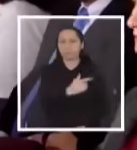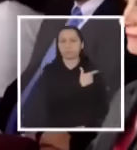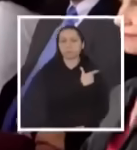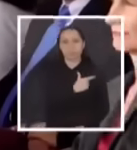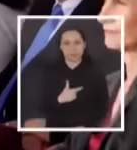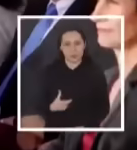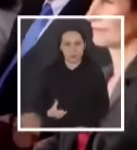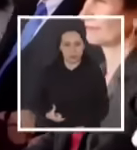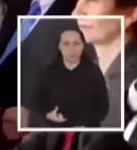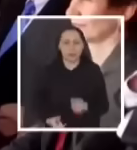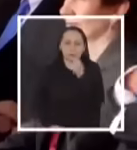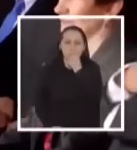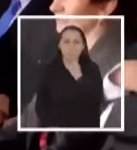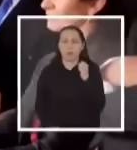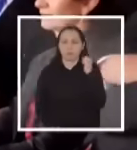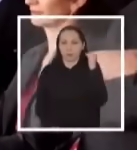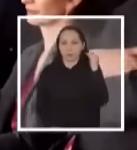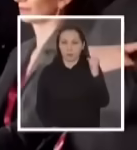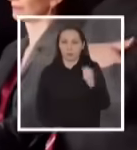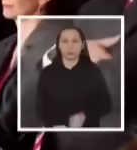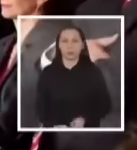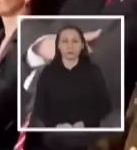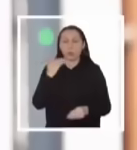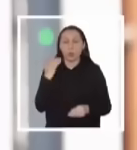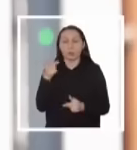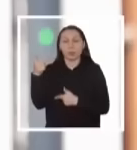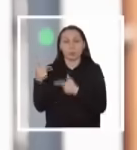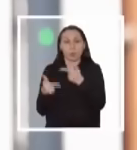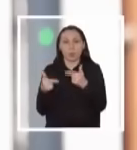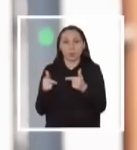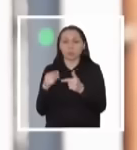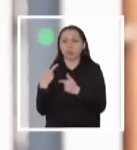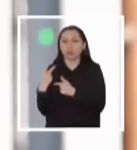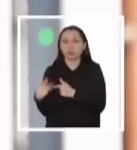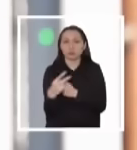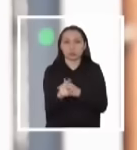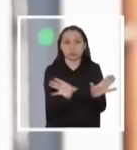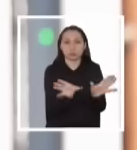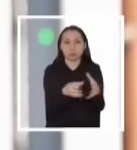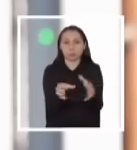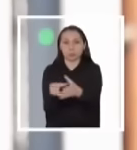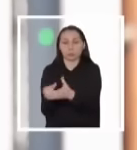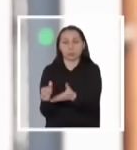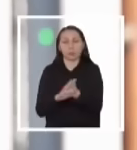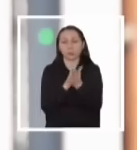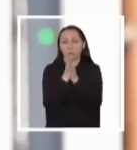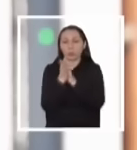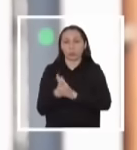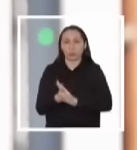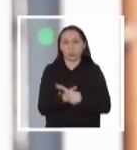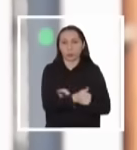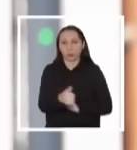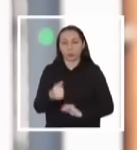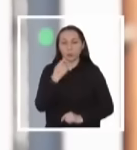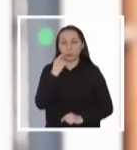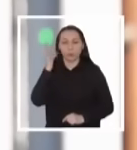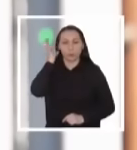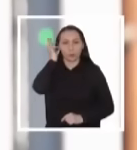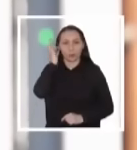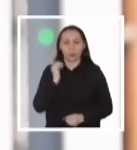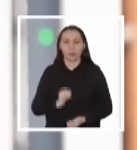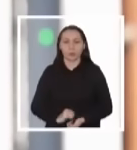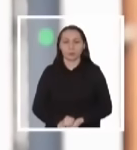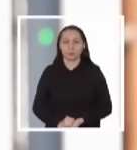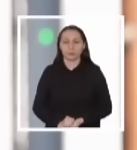gastos que tiene que ser visado por el mismo organismo fiscalizador es de 507 millones de pesos. O sea, todo contrato cerrado por este